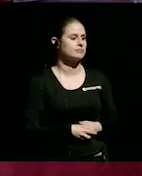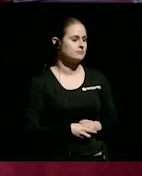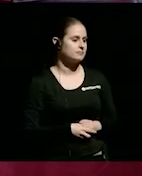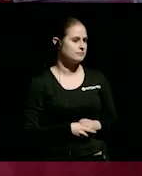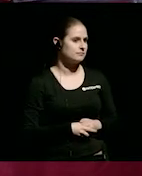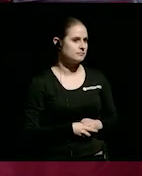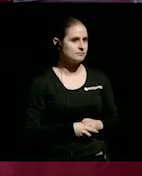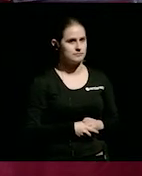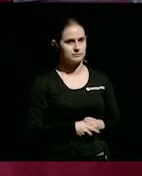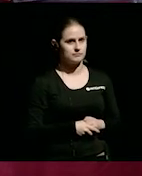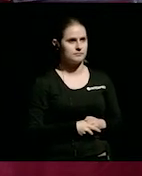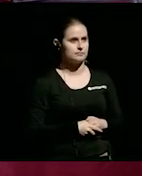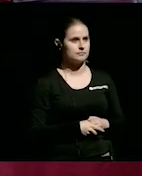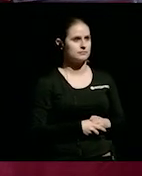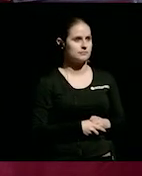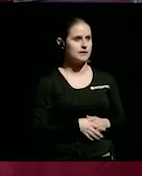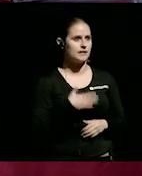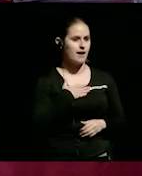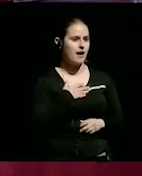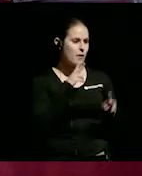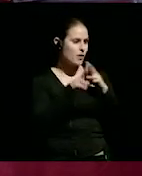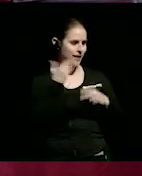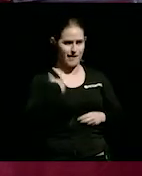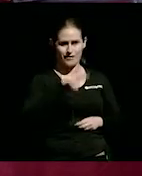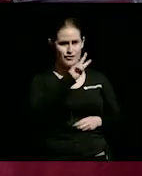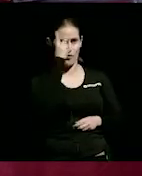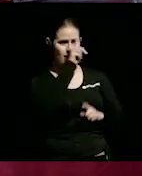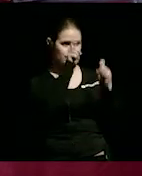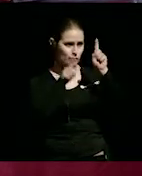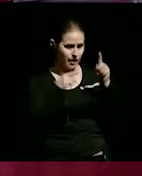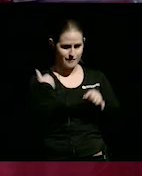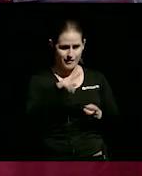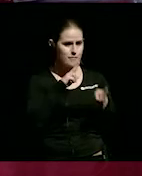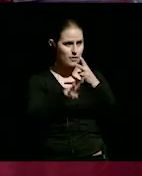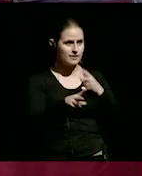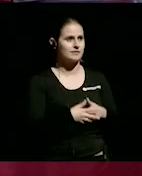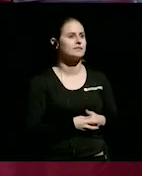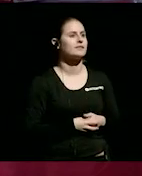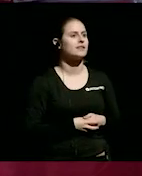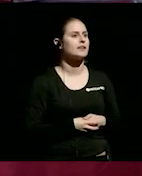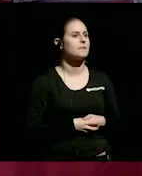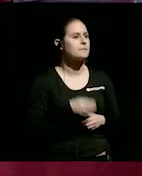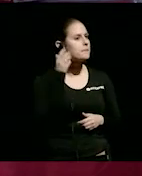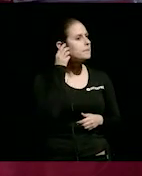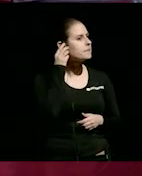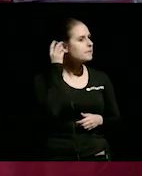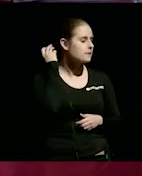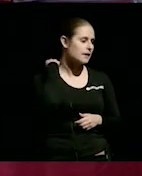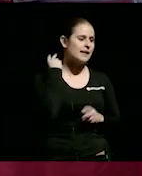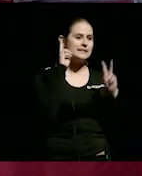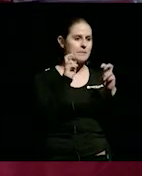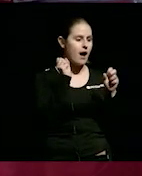Vale, has respondido a mi segunda pregunta, que era cómo te habías sentido cambiando de